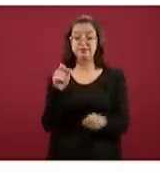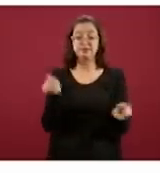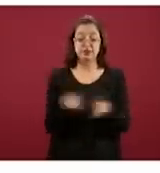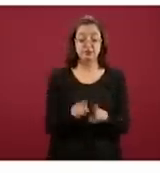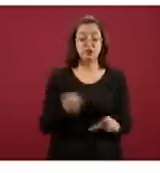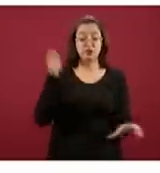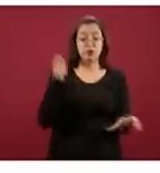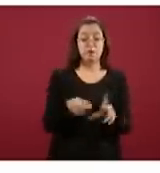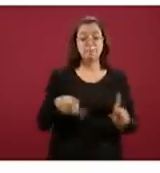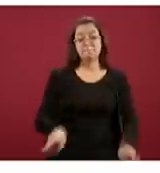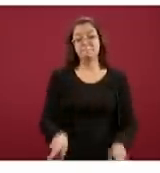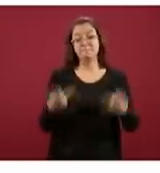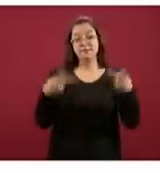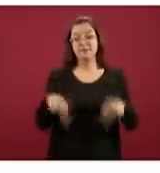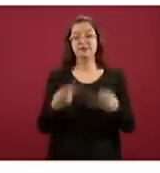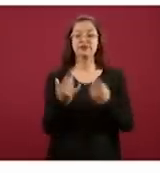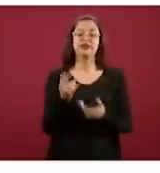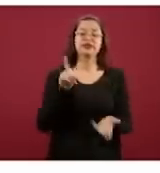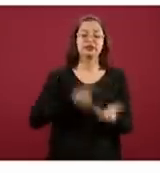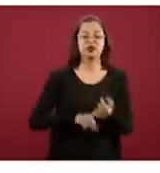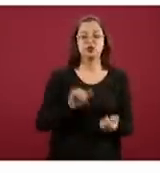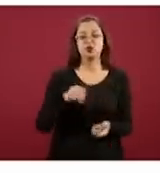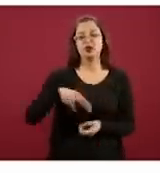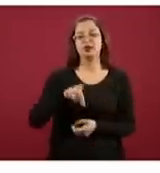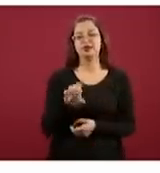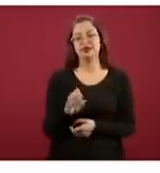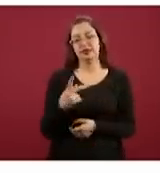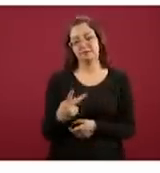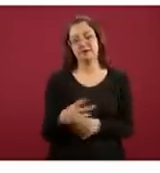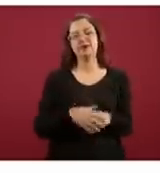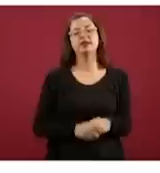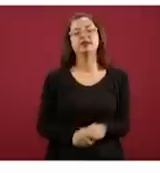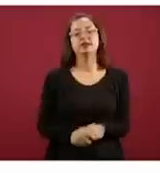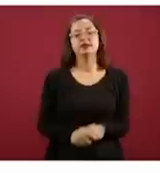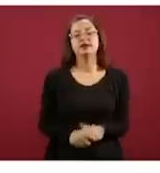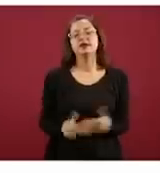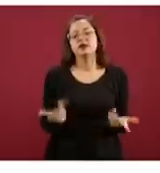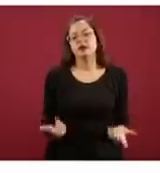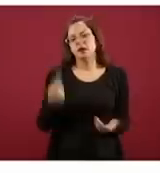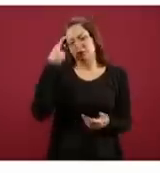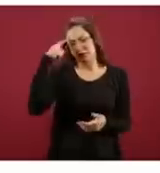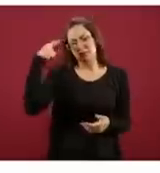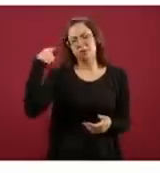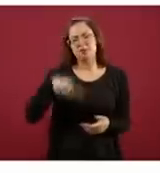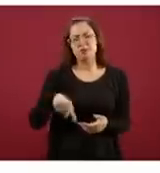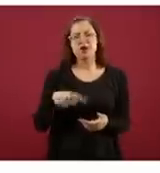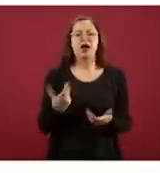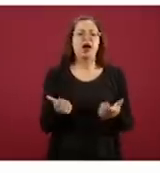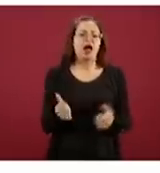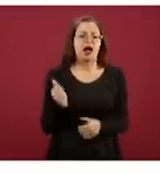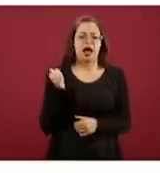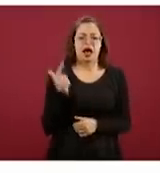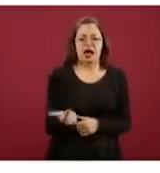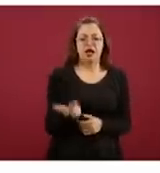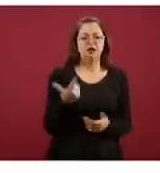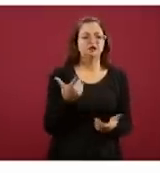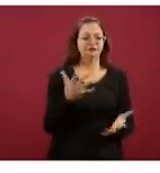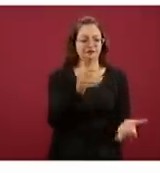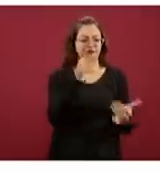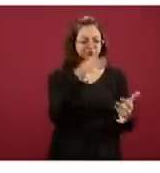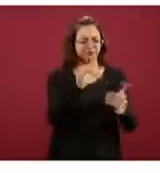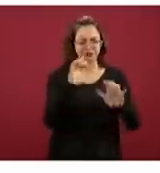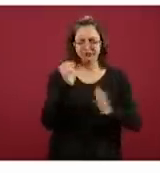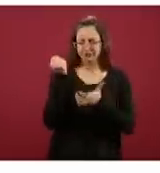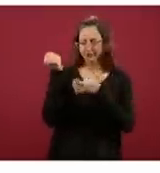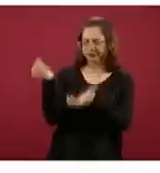en el Instituto para devolver al pueblo lo robado y justamente son para recursos que se vayan a las causas justas, a